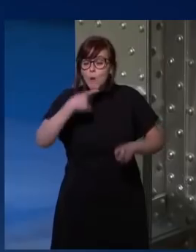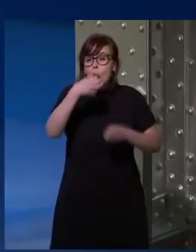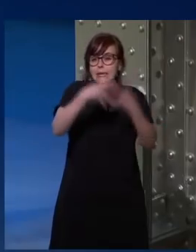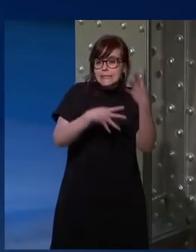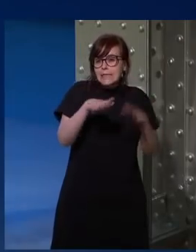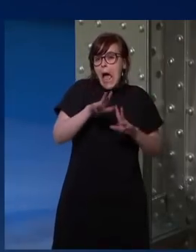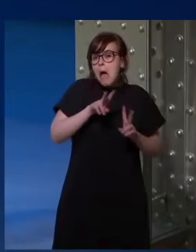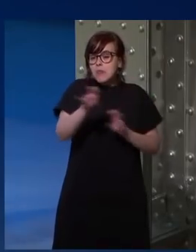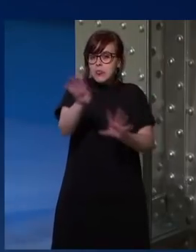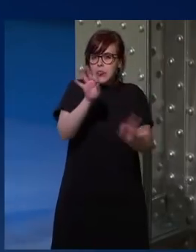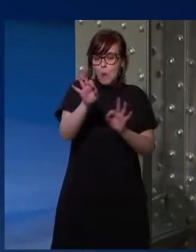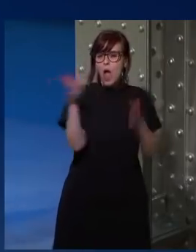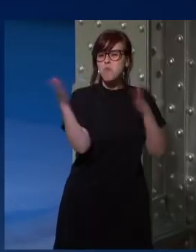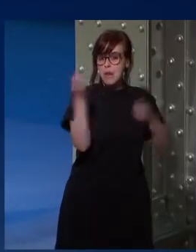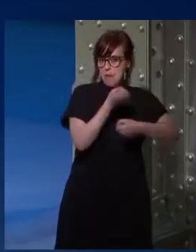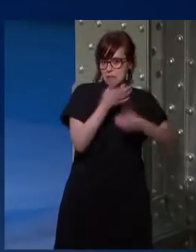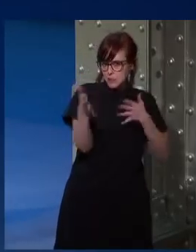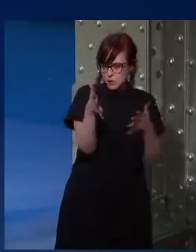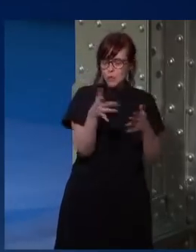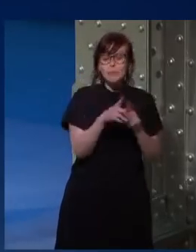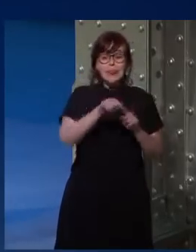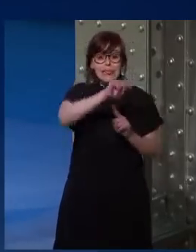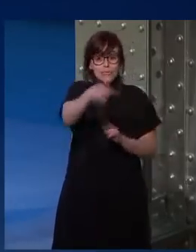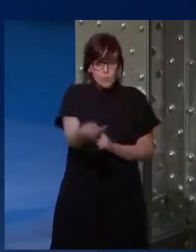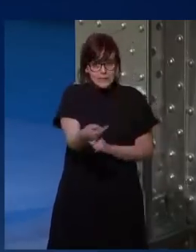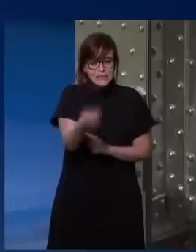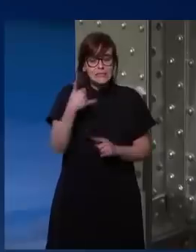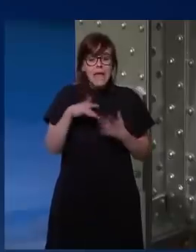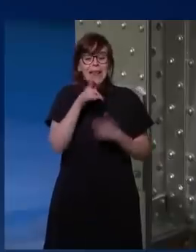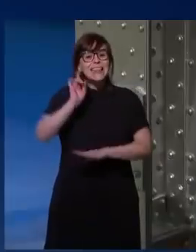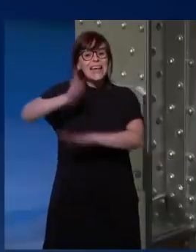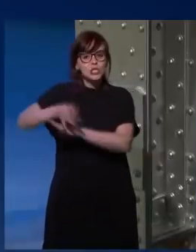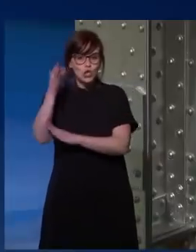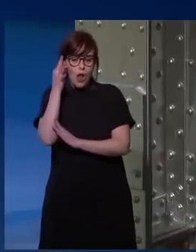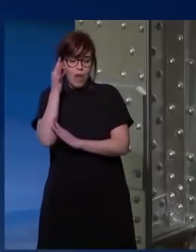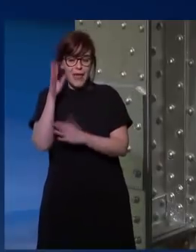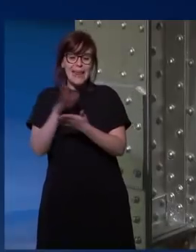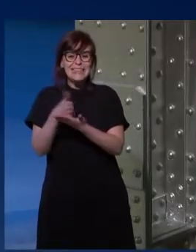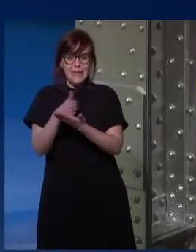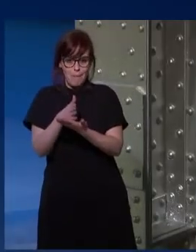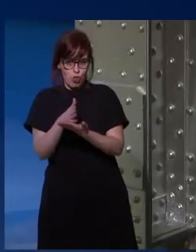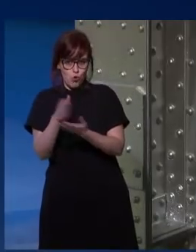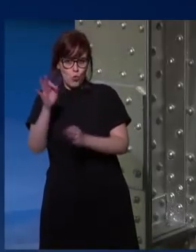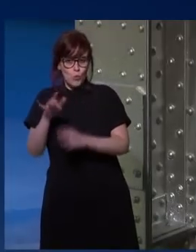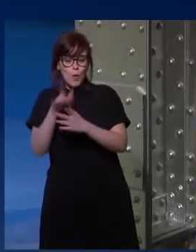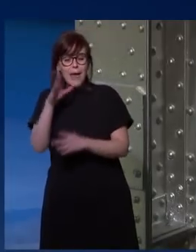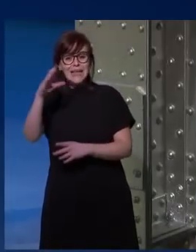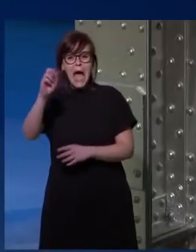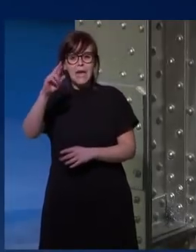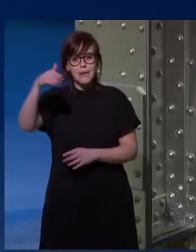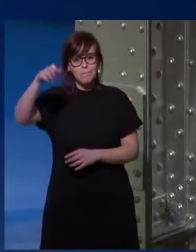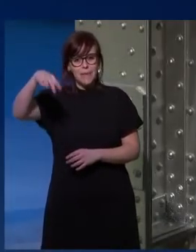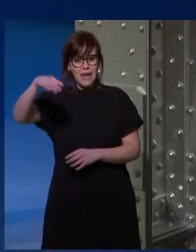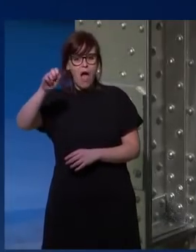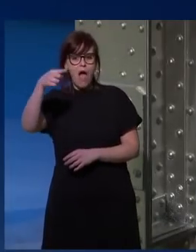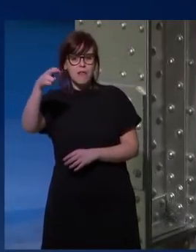lista, y eso fue pues por Navidades. Y cuando regresamos de Navidades, la directora del intermedio, que también está hoy aquí, Carmen Aguilera, me